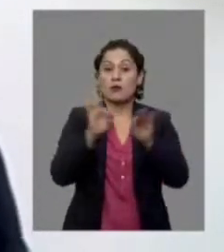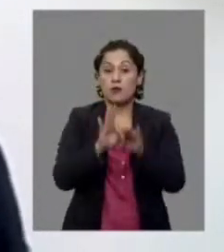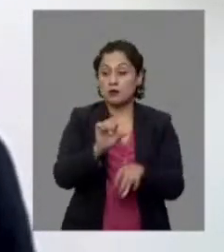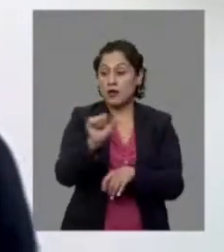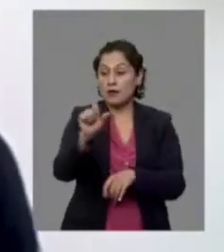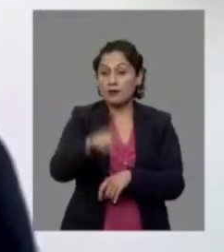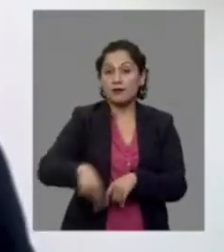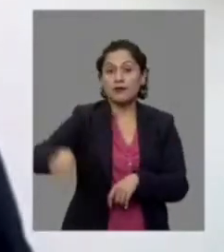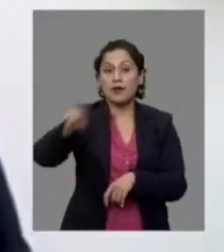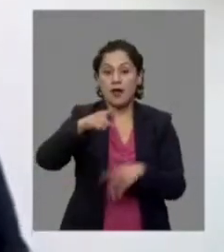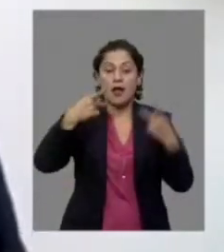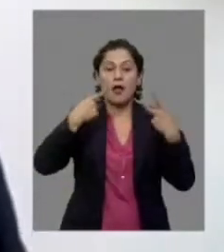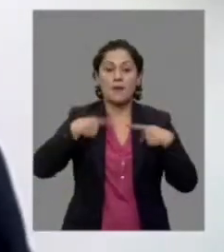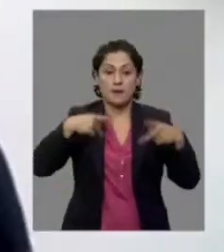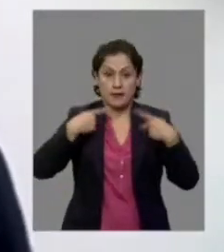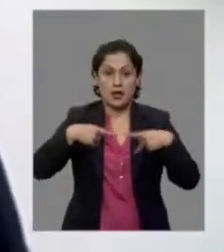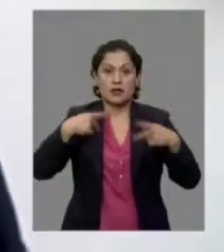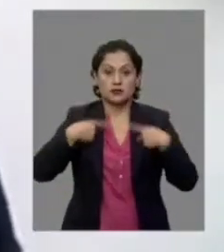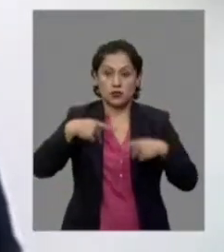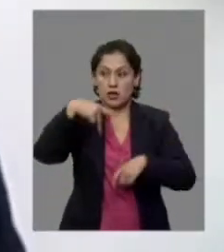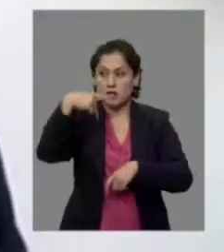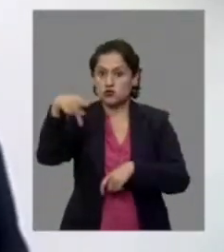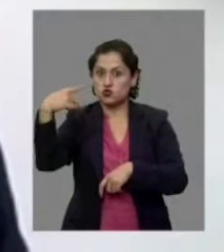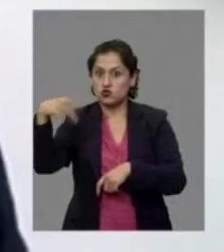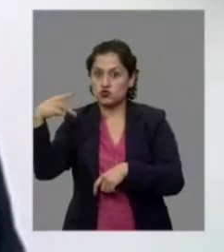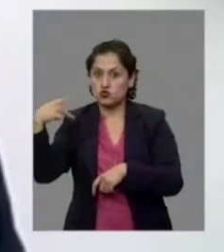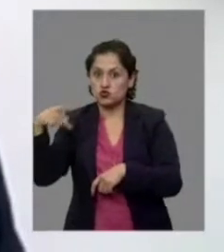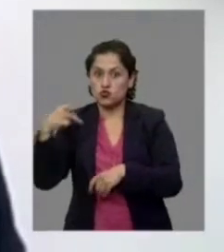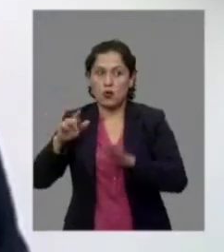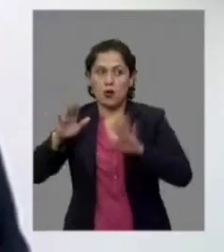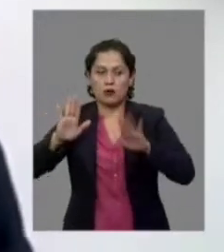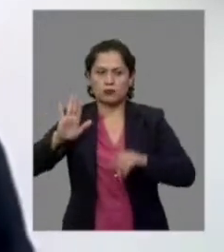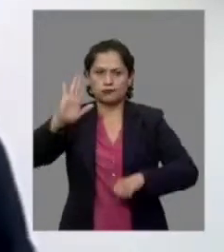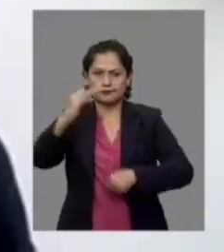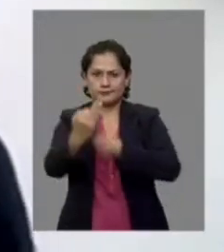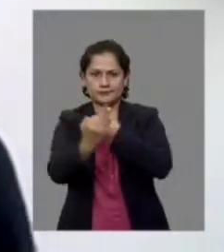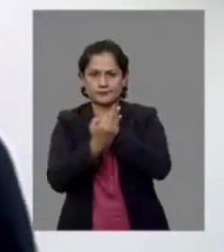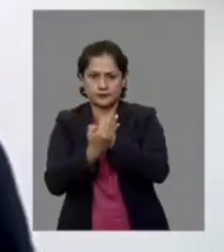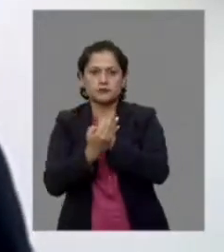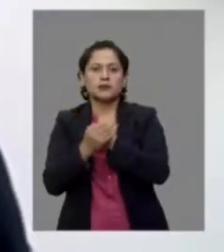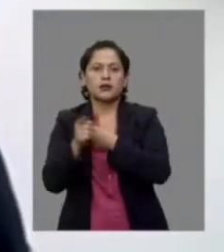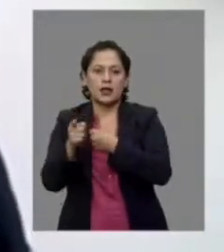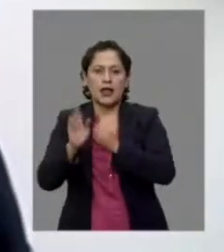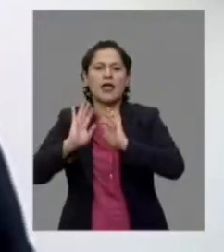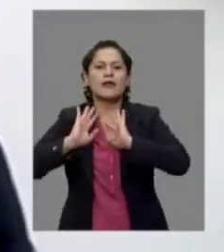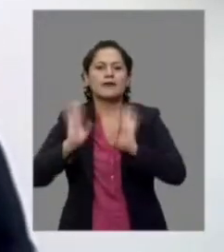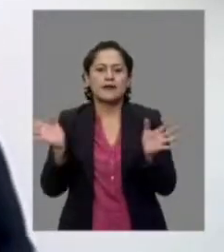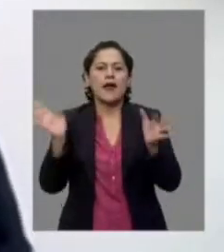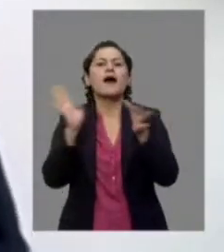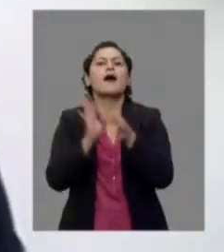la posibilidad de defender sus derechos se ha ampliado de manera exponencial.